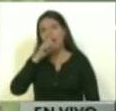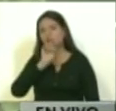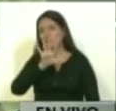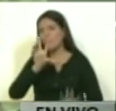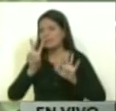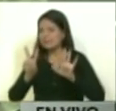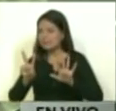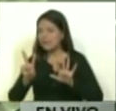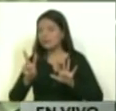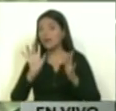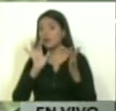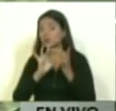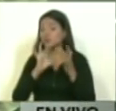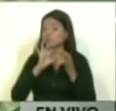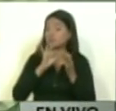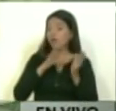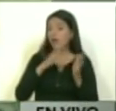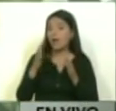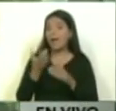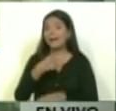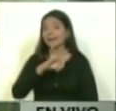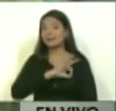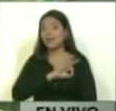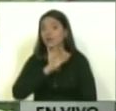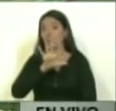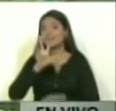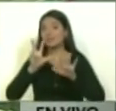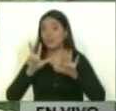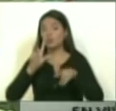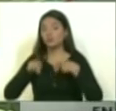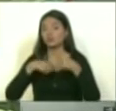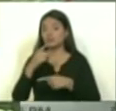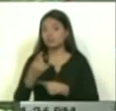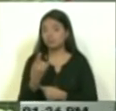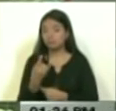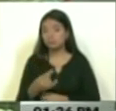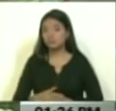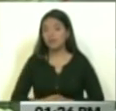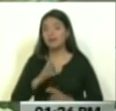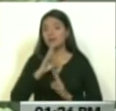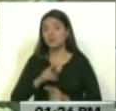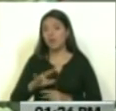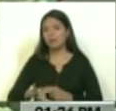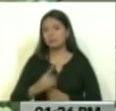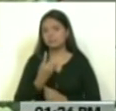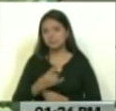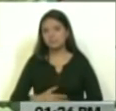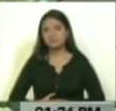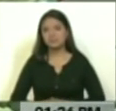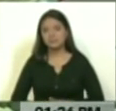y se conectó con enero del 58 y dio como resultado